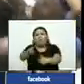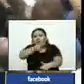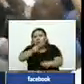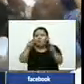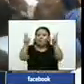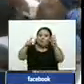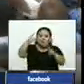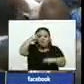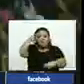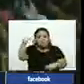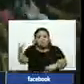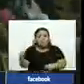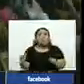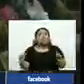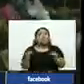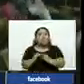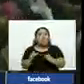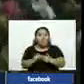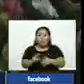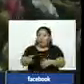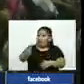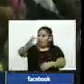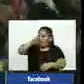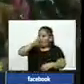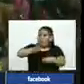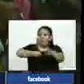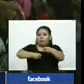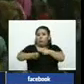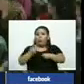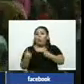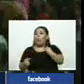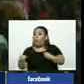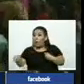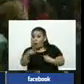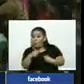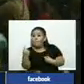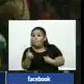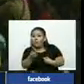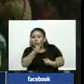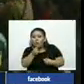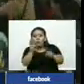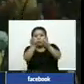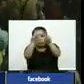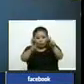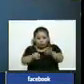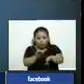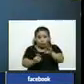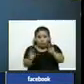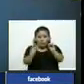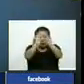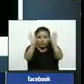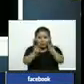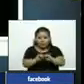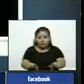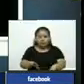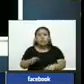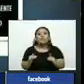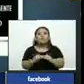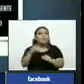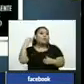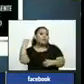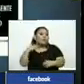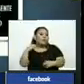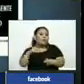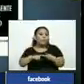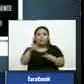de la oposición. Existe un control muy estricto sobre qué tipo de información está disponible en Venezuela. En el caso de Colombia y